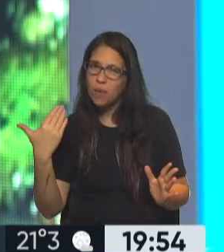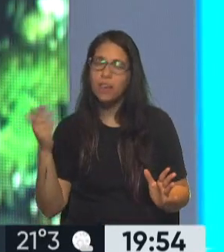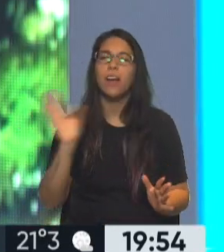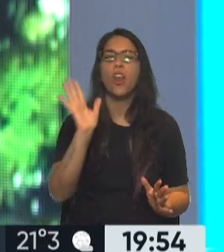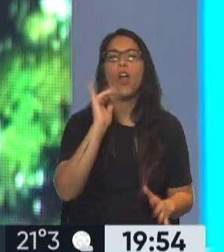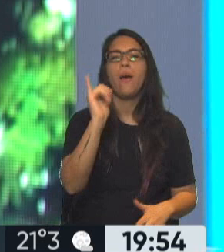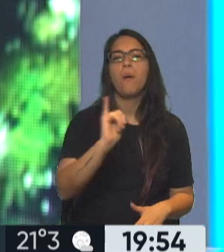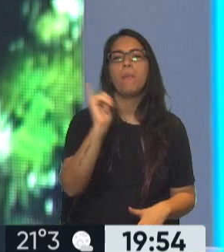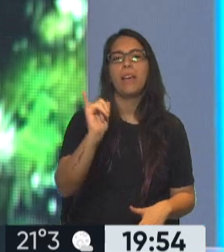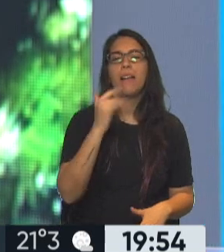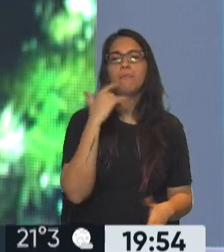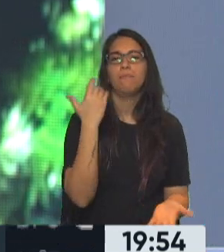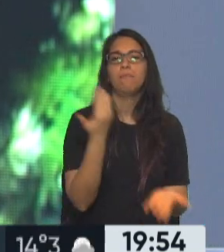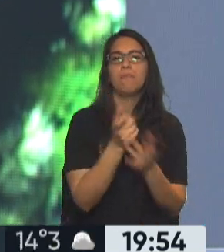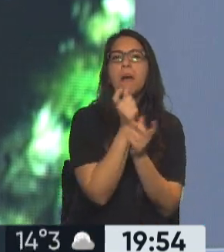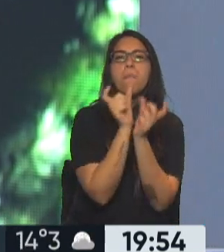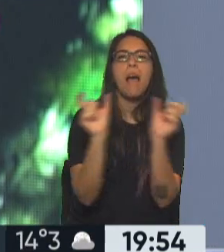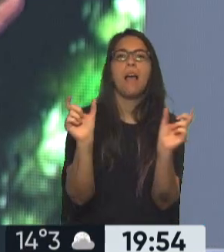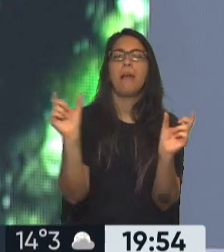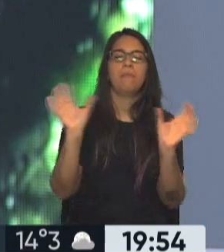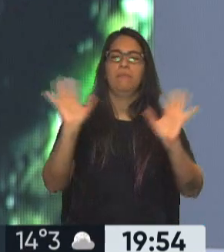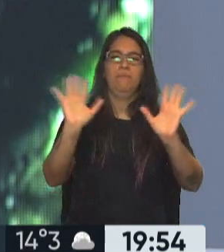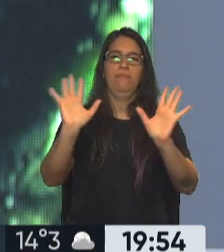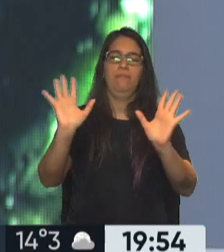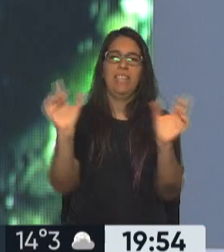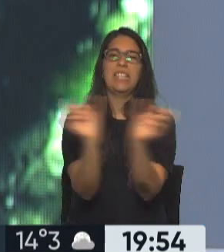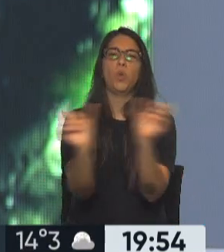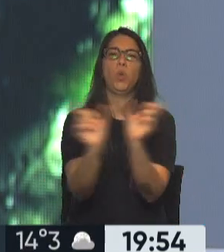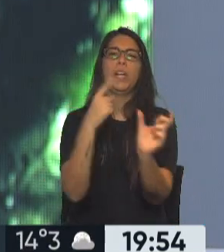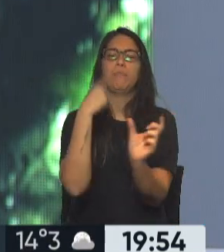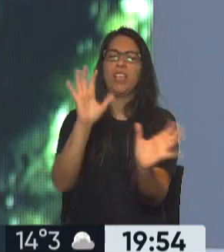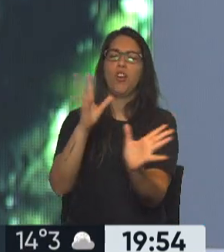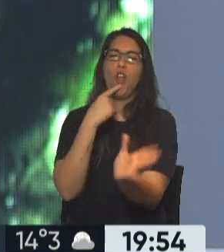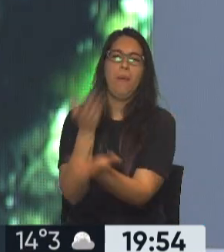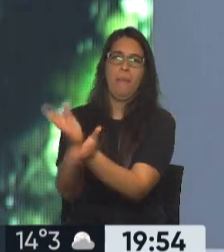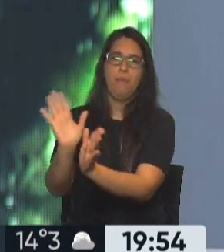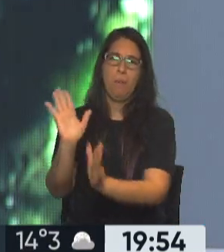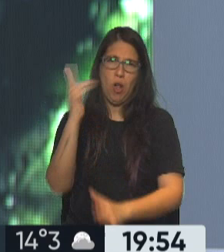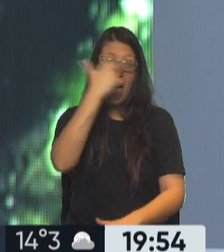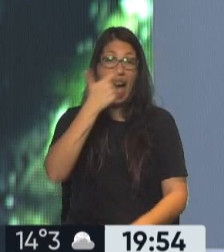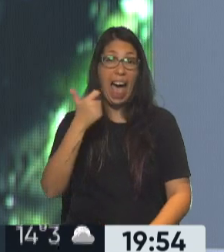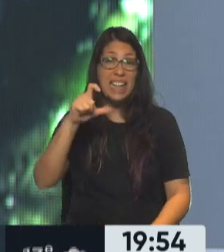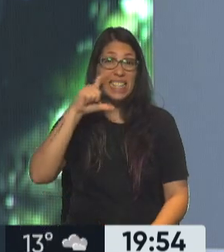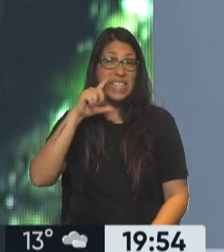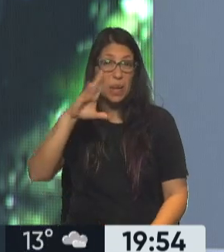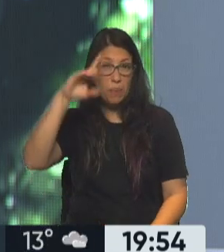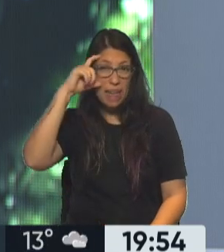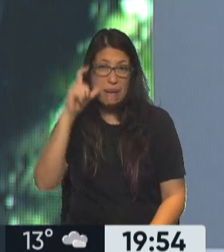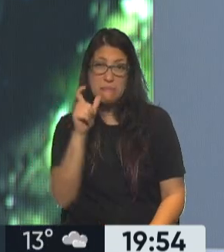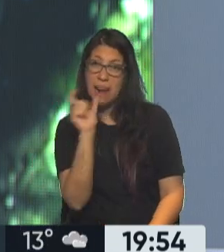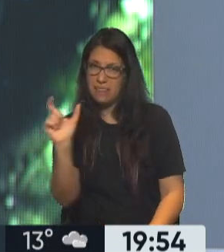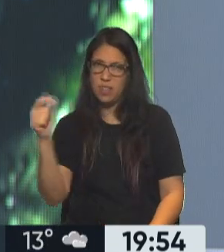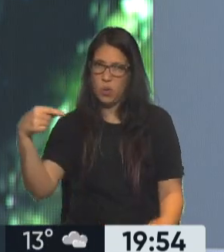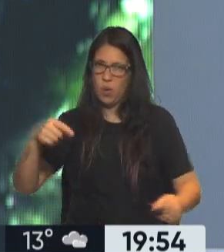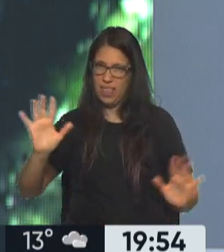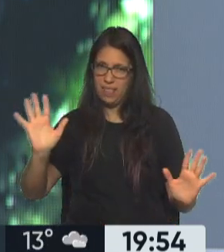que sepa que es una proposición subordinada sustantiva, por ejemplo. Prometemos que no. Pero asible no existe. Y por otra parte,